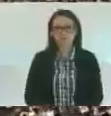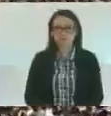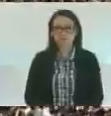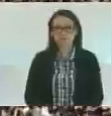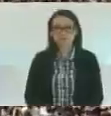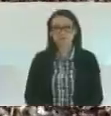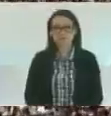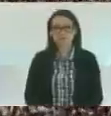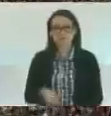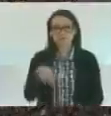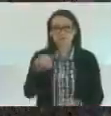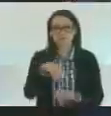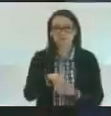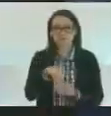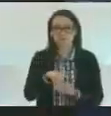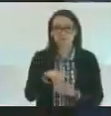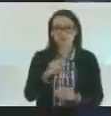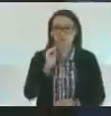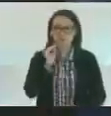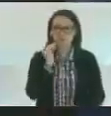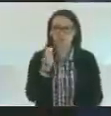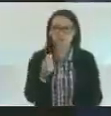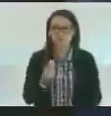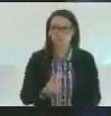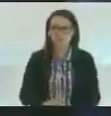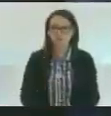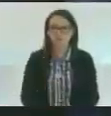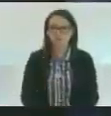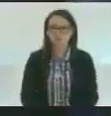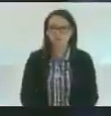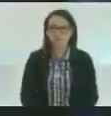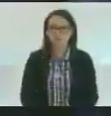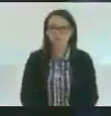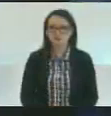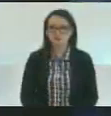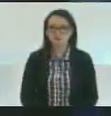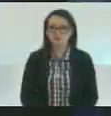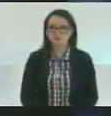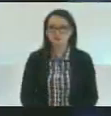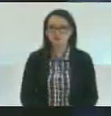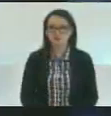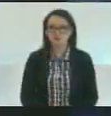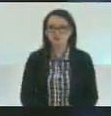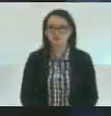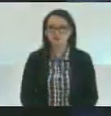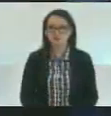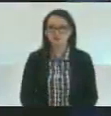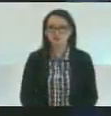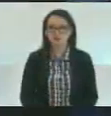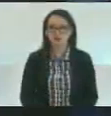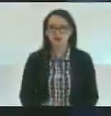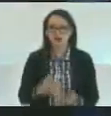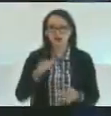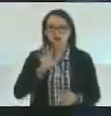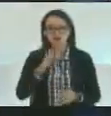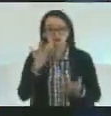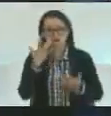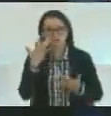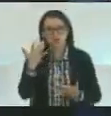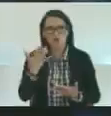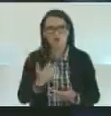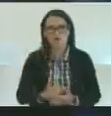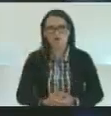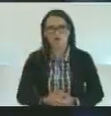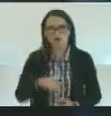con el voto de la juventud. Así será, así lo veremos. Y aquí